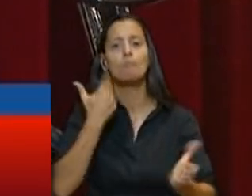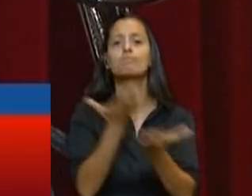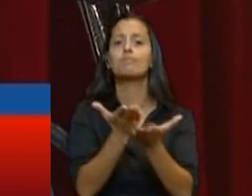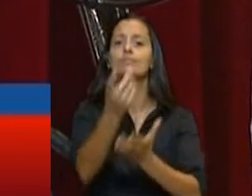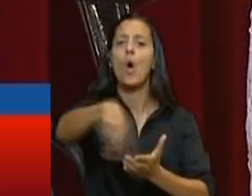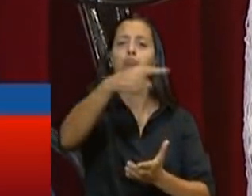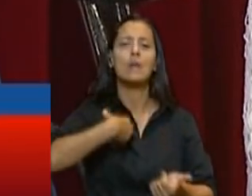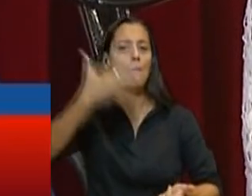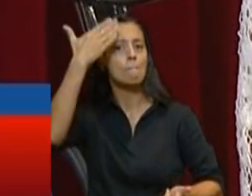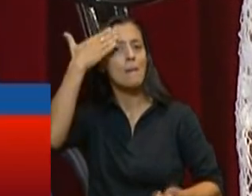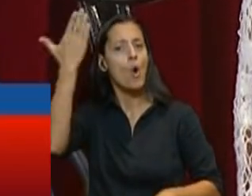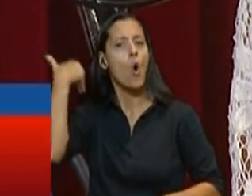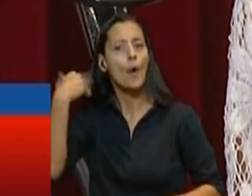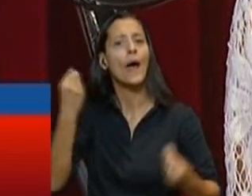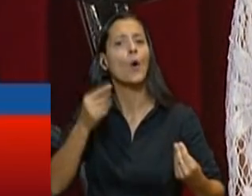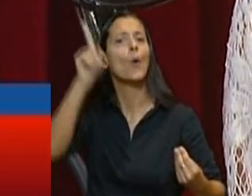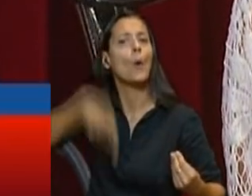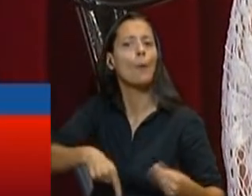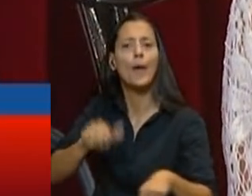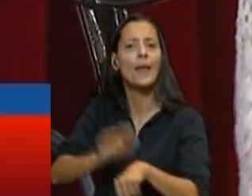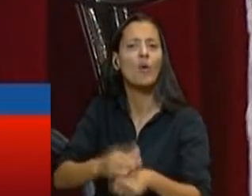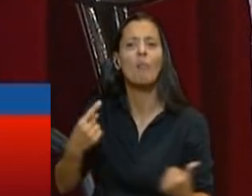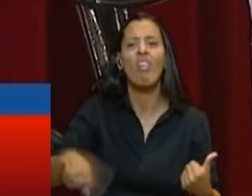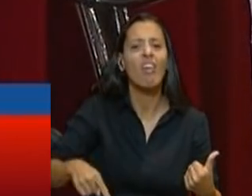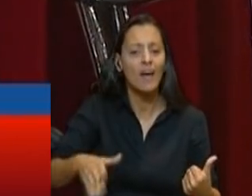Propongo recordar cómo llegamos hasta aquí.